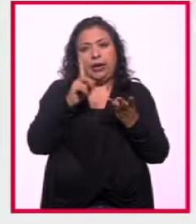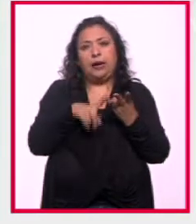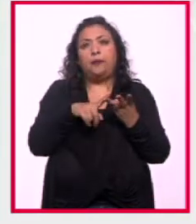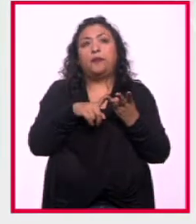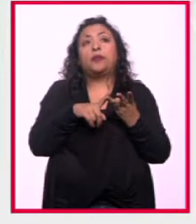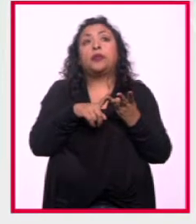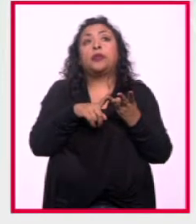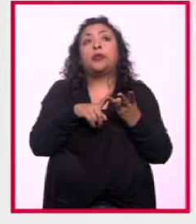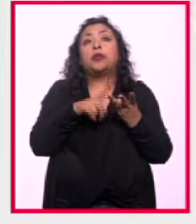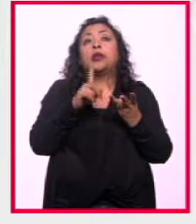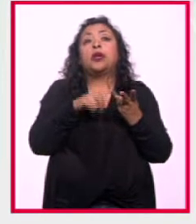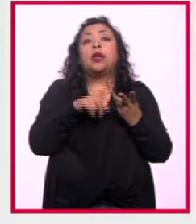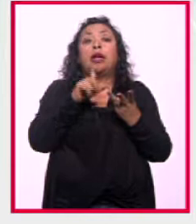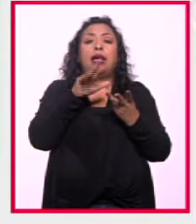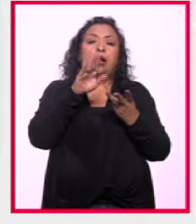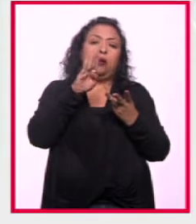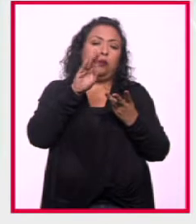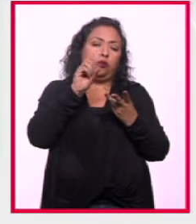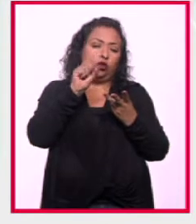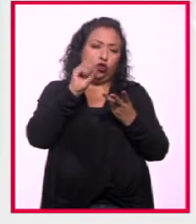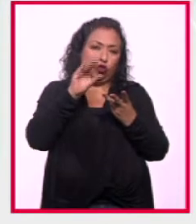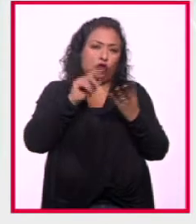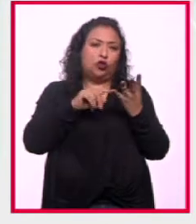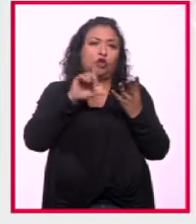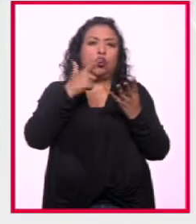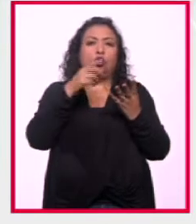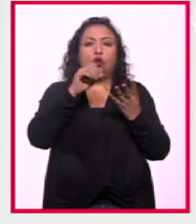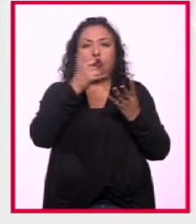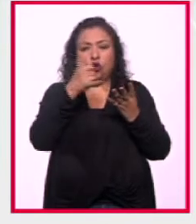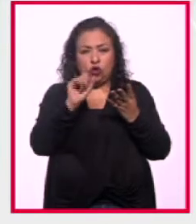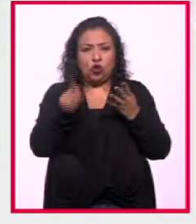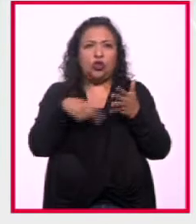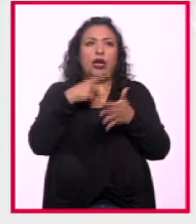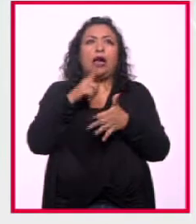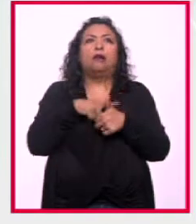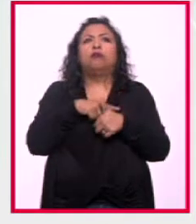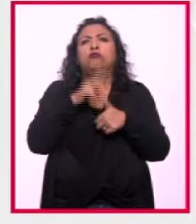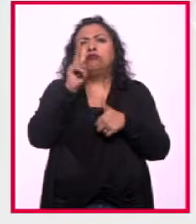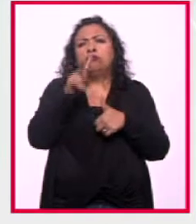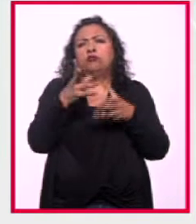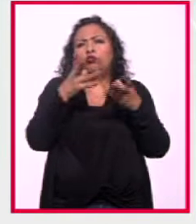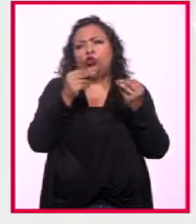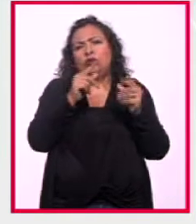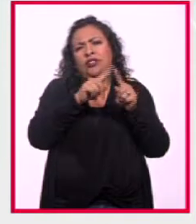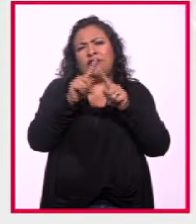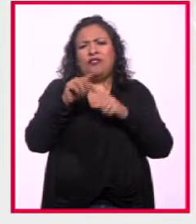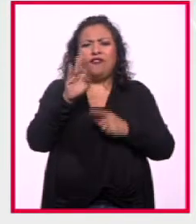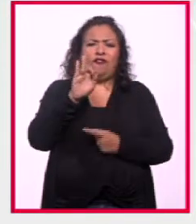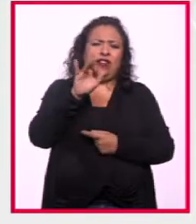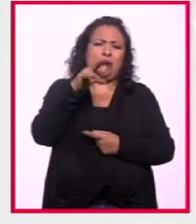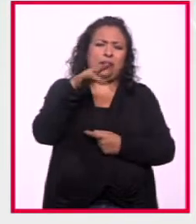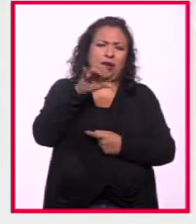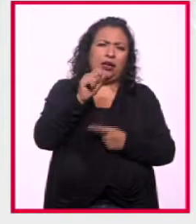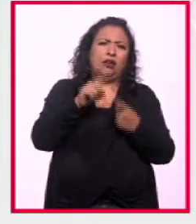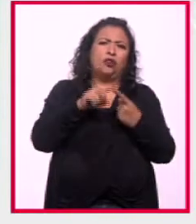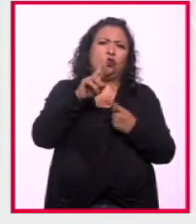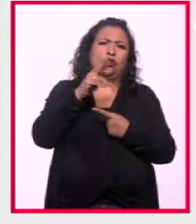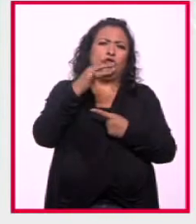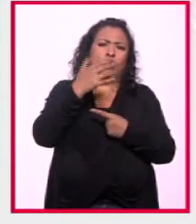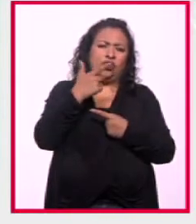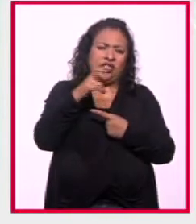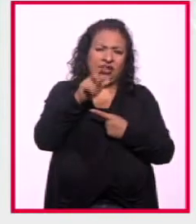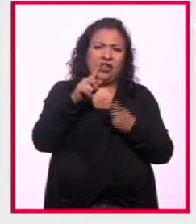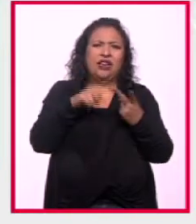está en el bosque están en una gran colección de autores flamencos como roger van der weyden